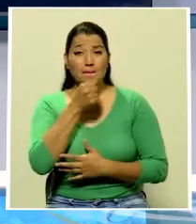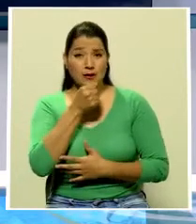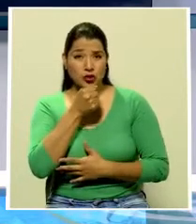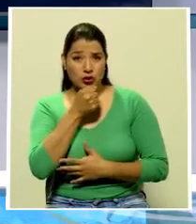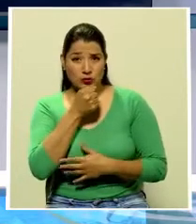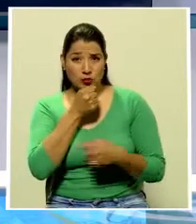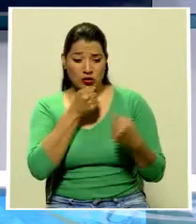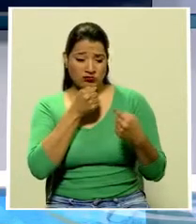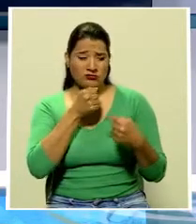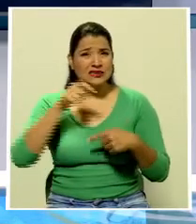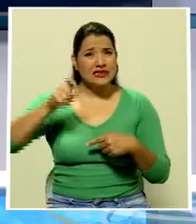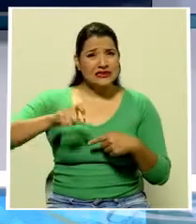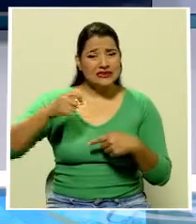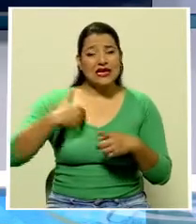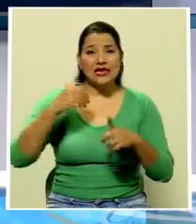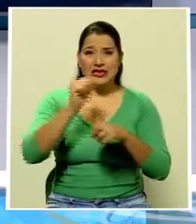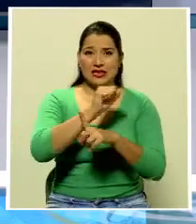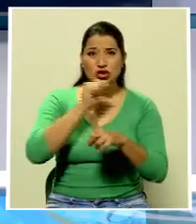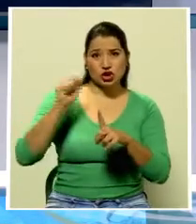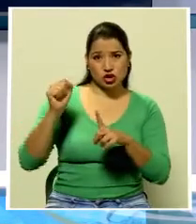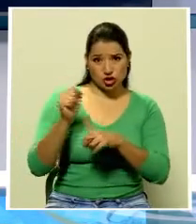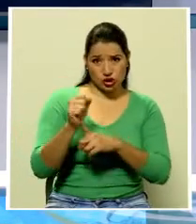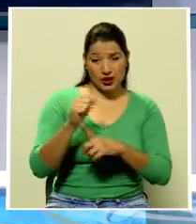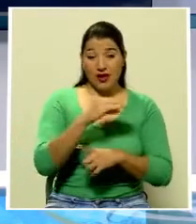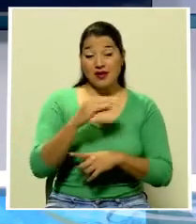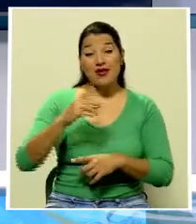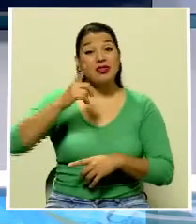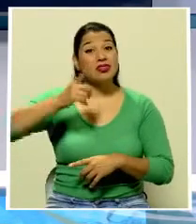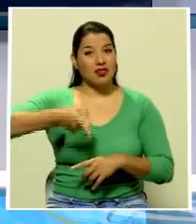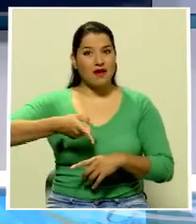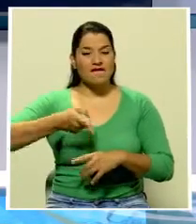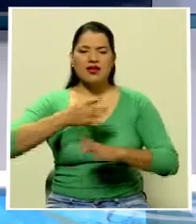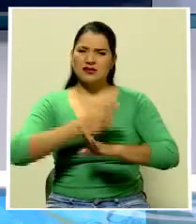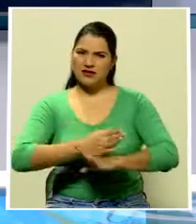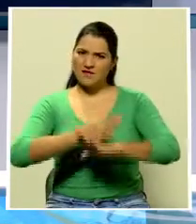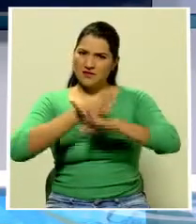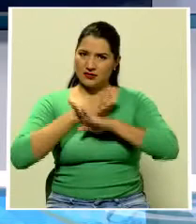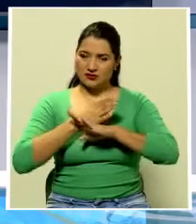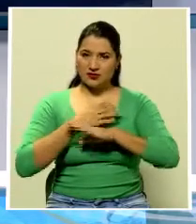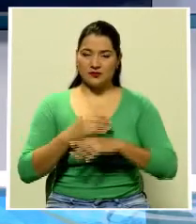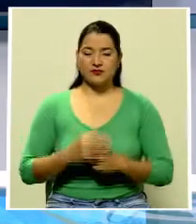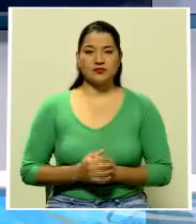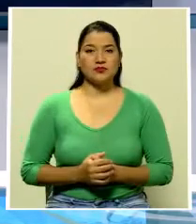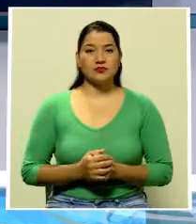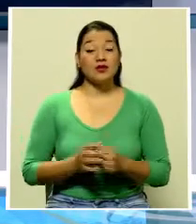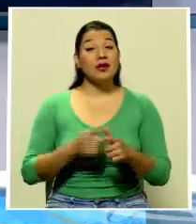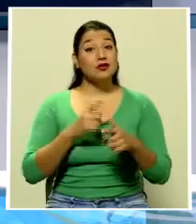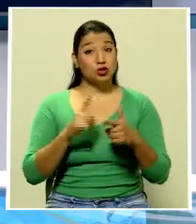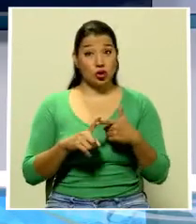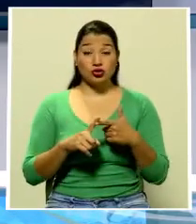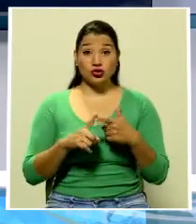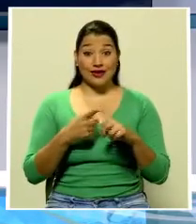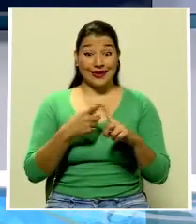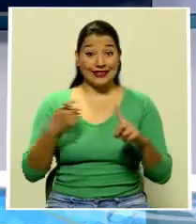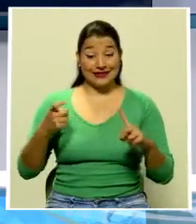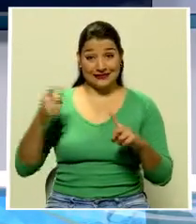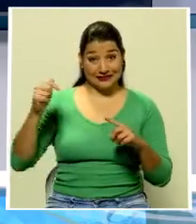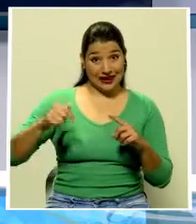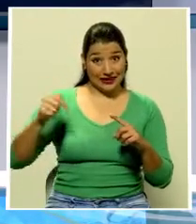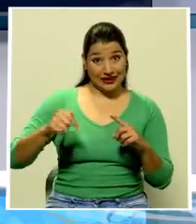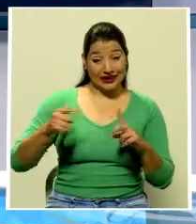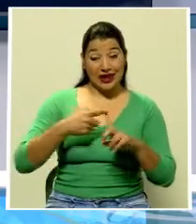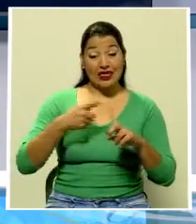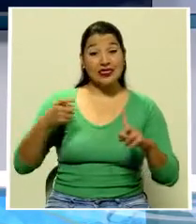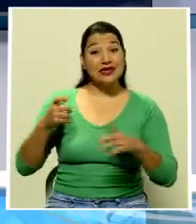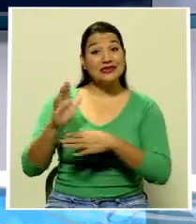una necesidad de la sociedad y debe ser defendido por ella. Así que desde aquí, desde